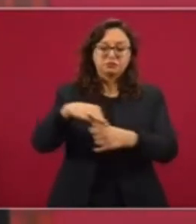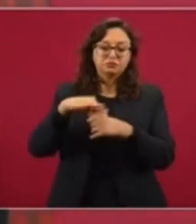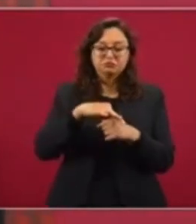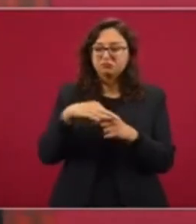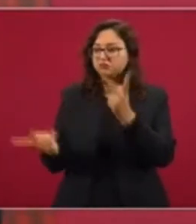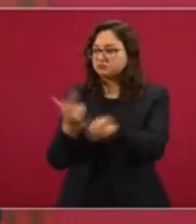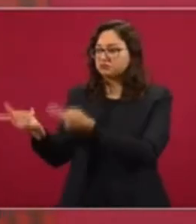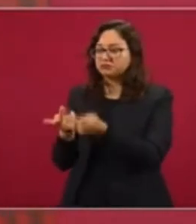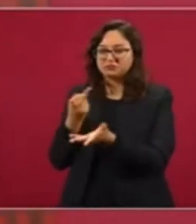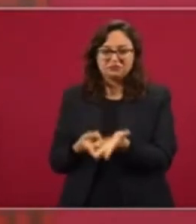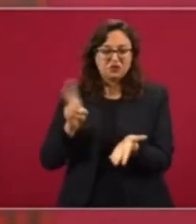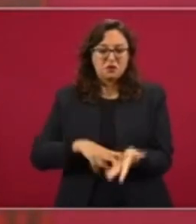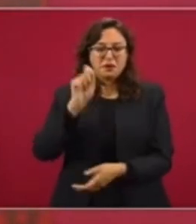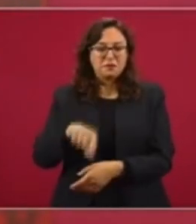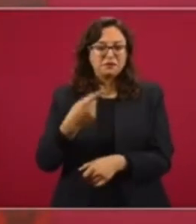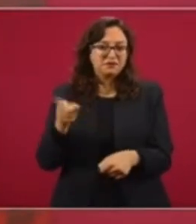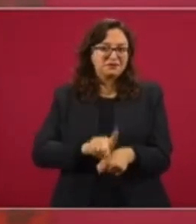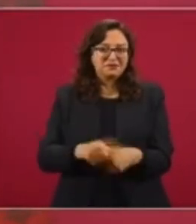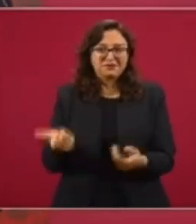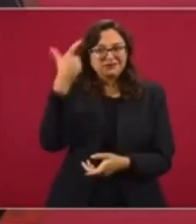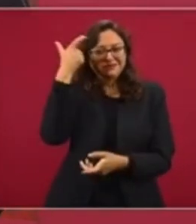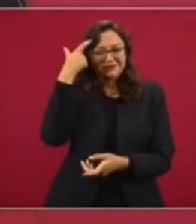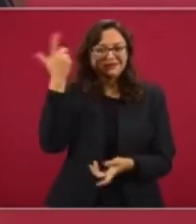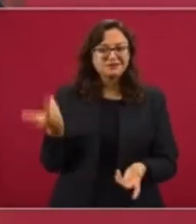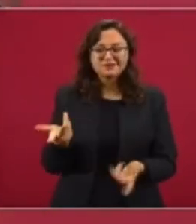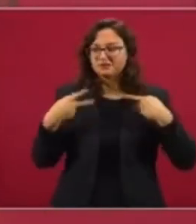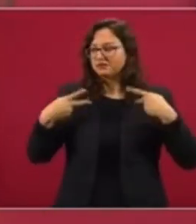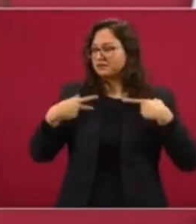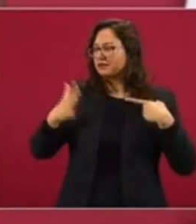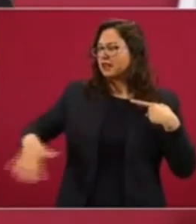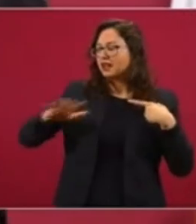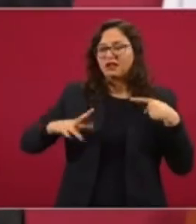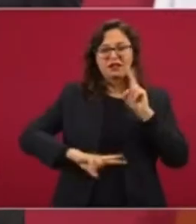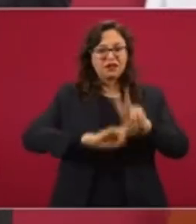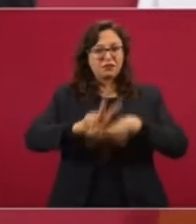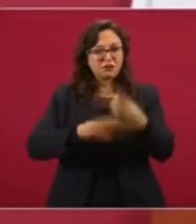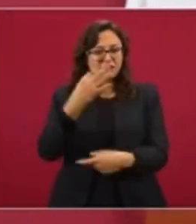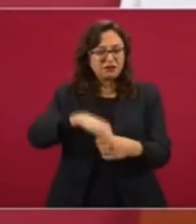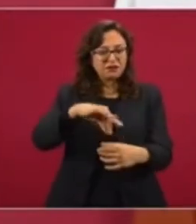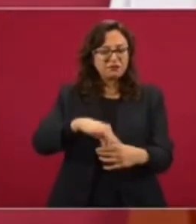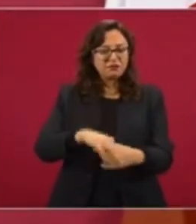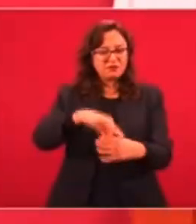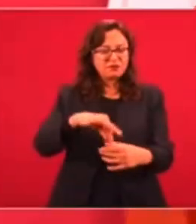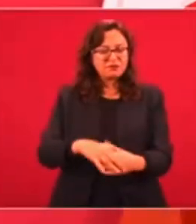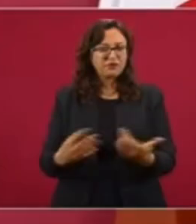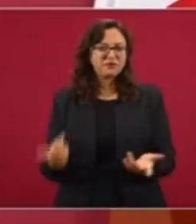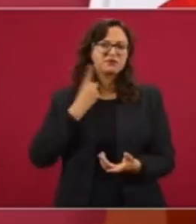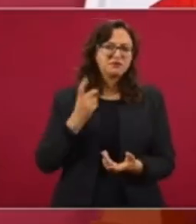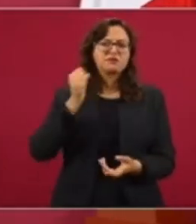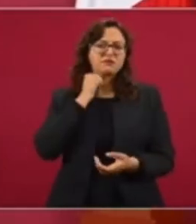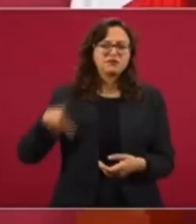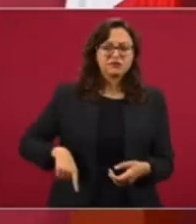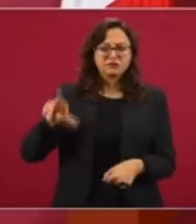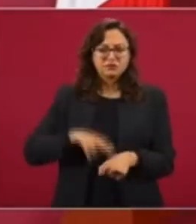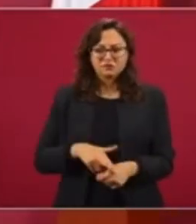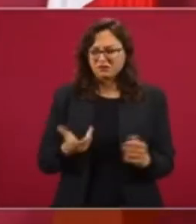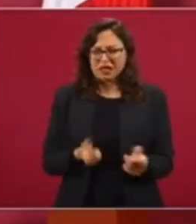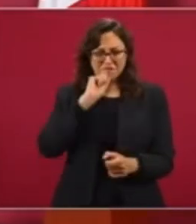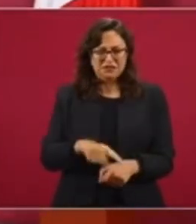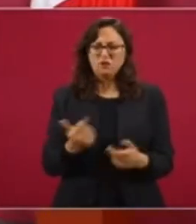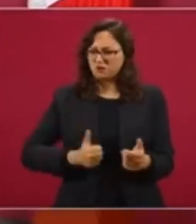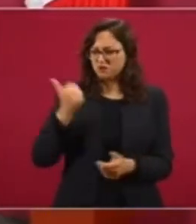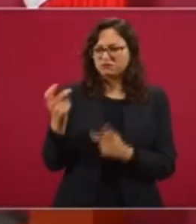más lógico si ya la gente va a ir a votar por diputados, por senadores, por gobernadores. Pues una vez